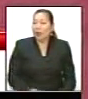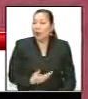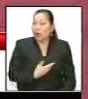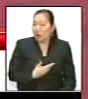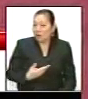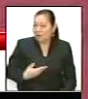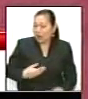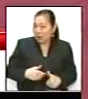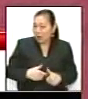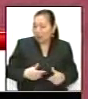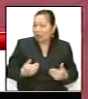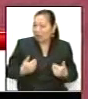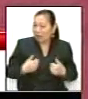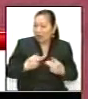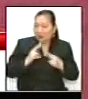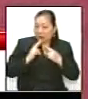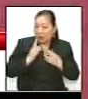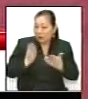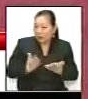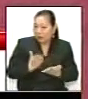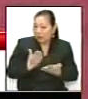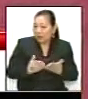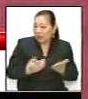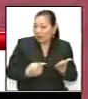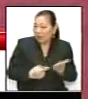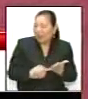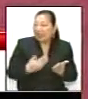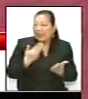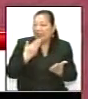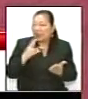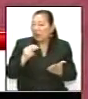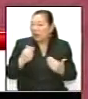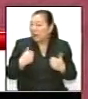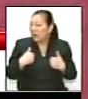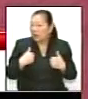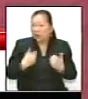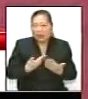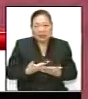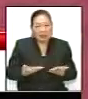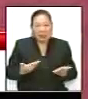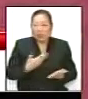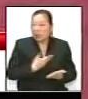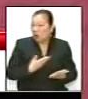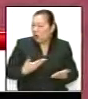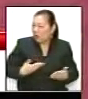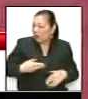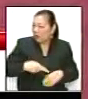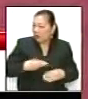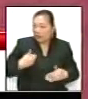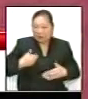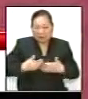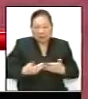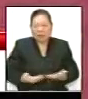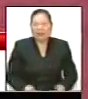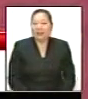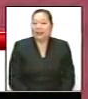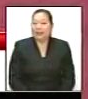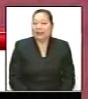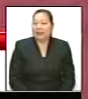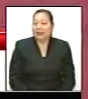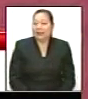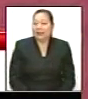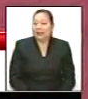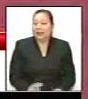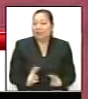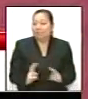gobiernos locales tienen capacidad de resolver los aspectos técnicos, quiénes no lo tienen, qué gobiernos regionales han avanzado desde el